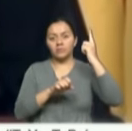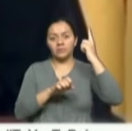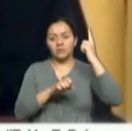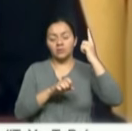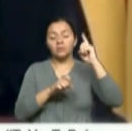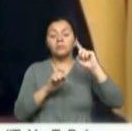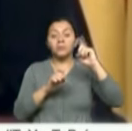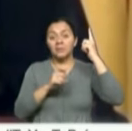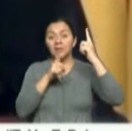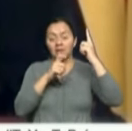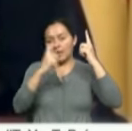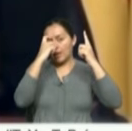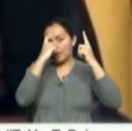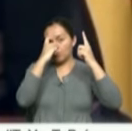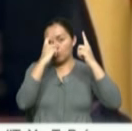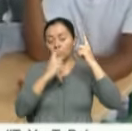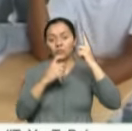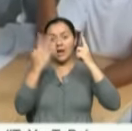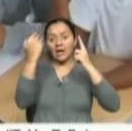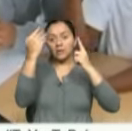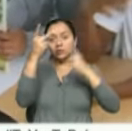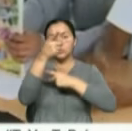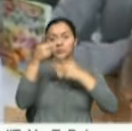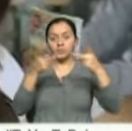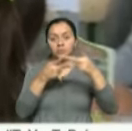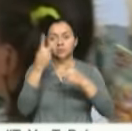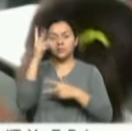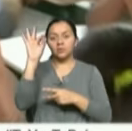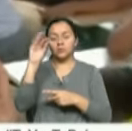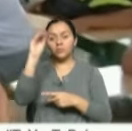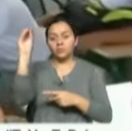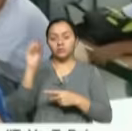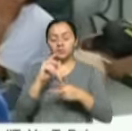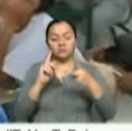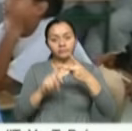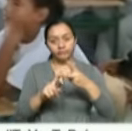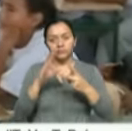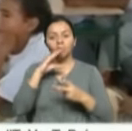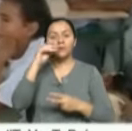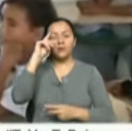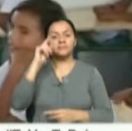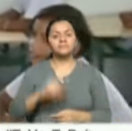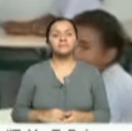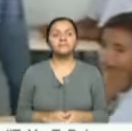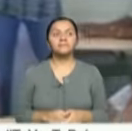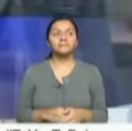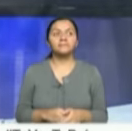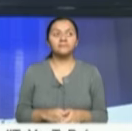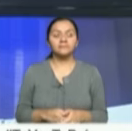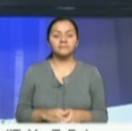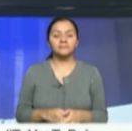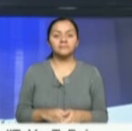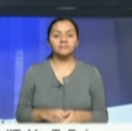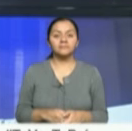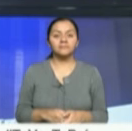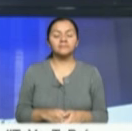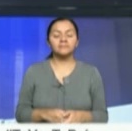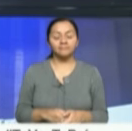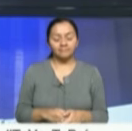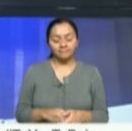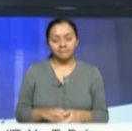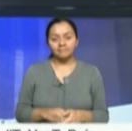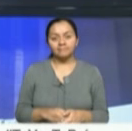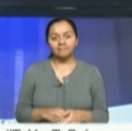en el puesto 14 con un 29% de aprobación. Cristina Pavón, Noticiero Ciudadano. La